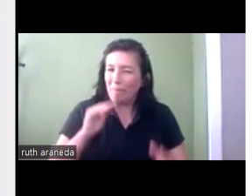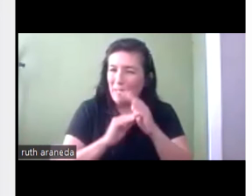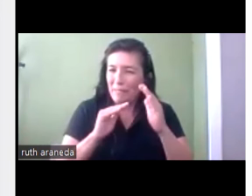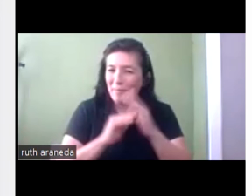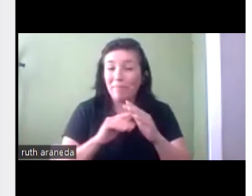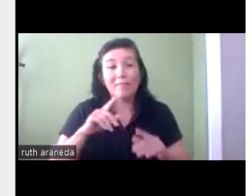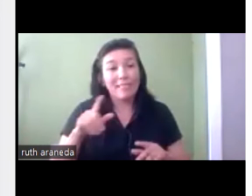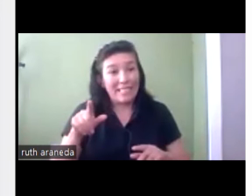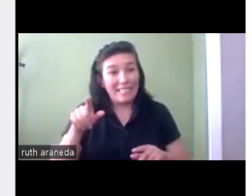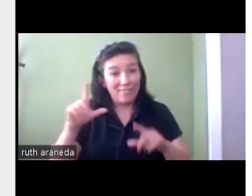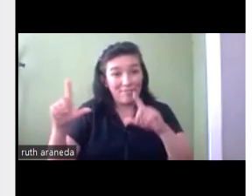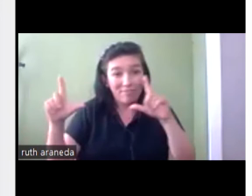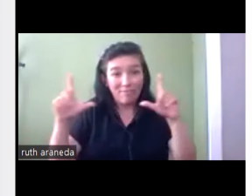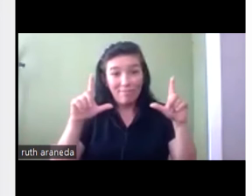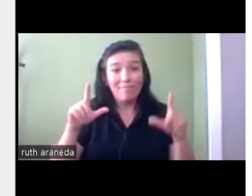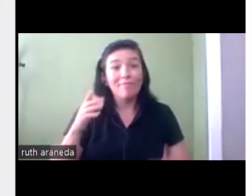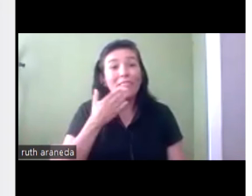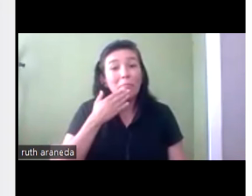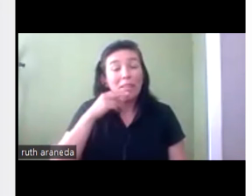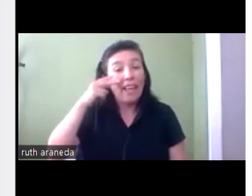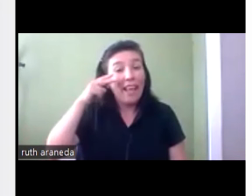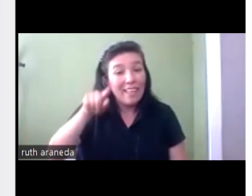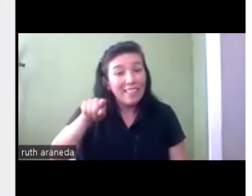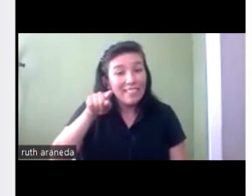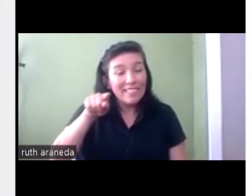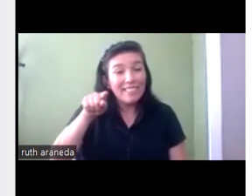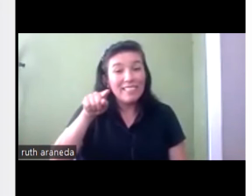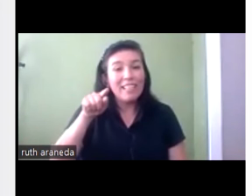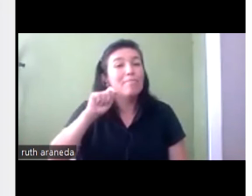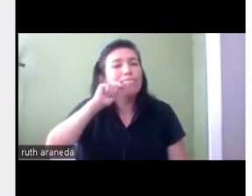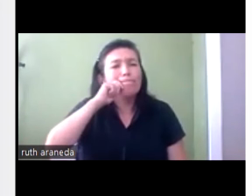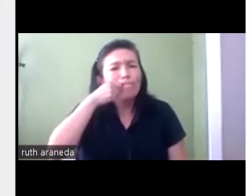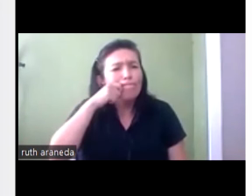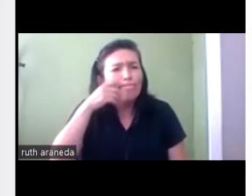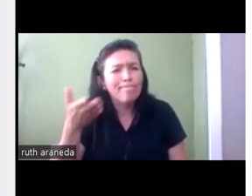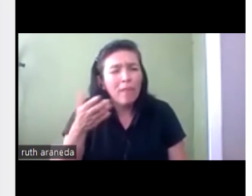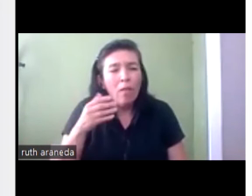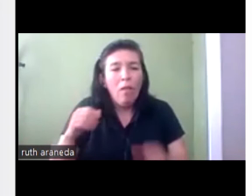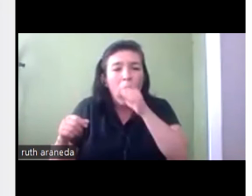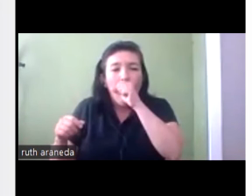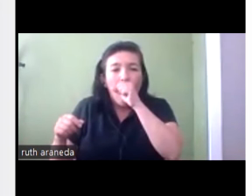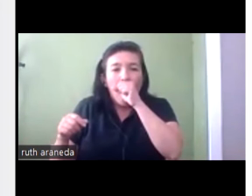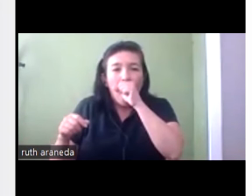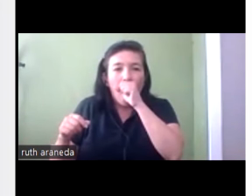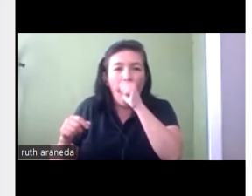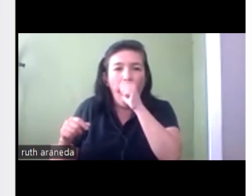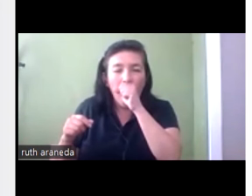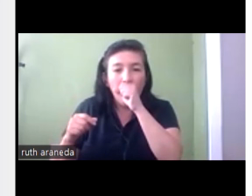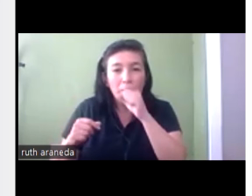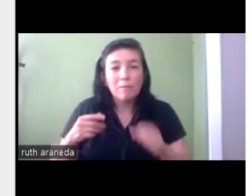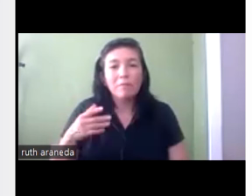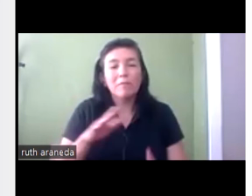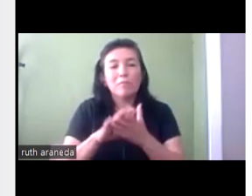Esa. No, también ahí el tema de qué significa también, ahí lo que se ha planteado respecto